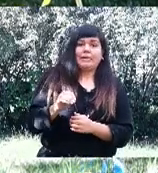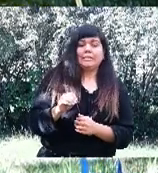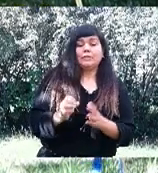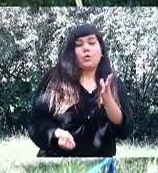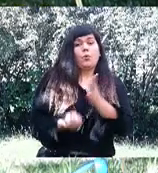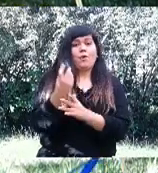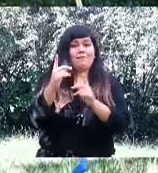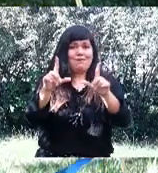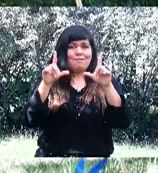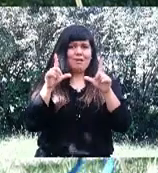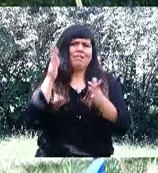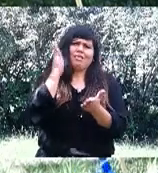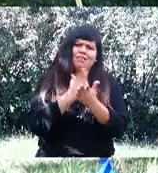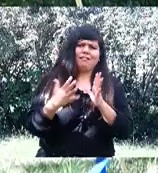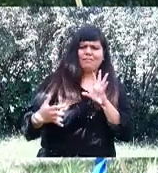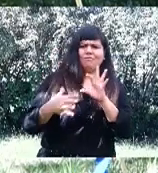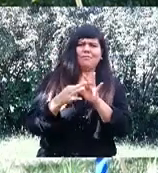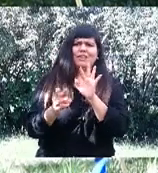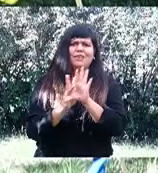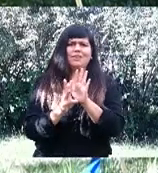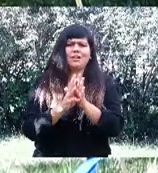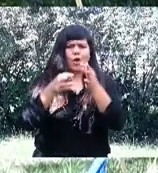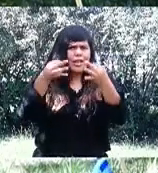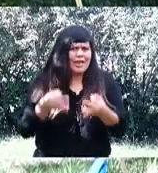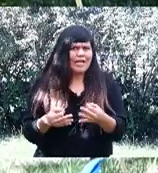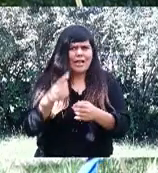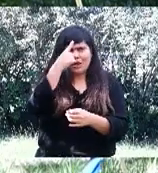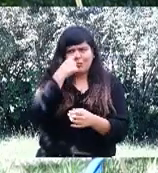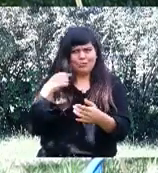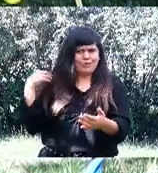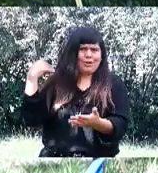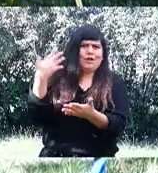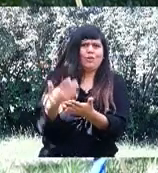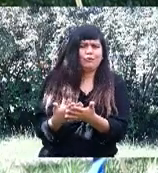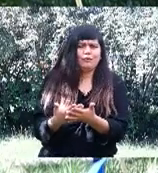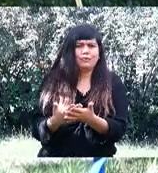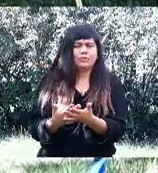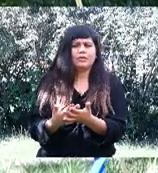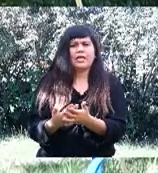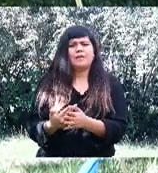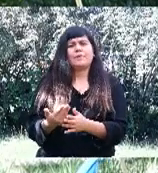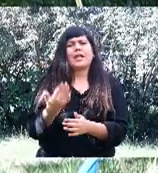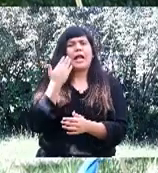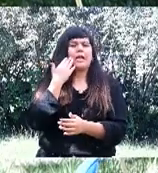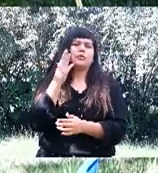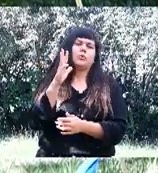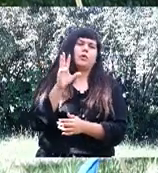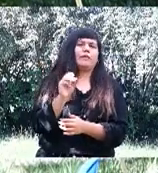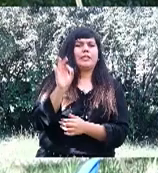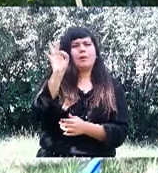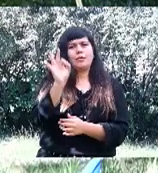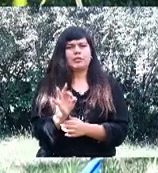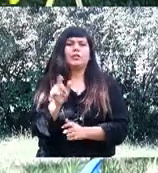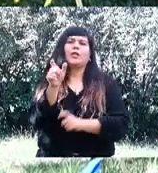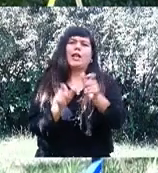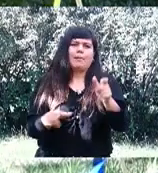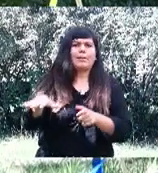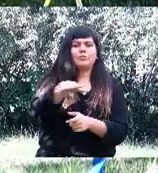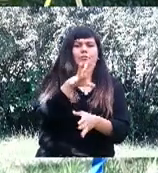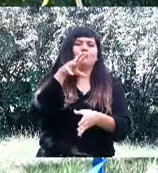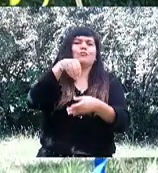imagen la nueva imagen debería tener relación con la identidad original del museo y eh más de un 90 por de la comunidad